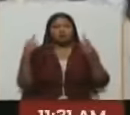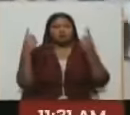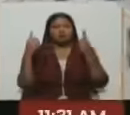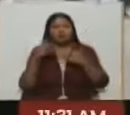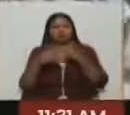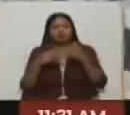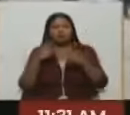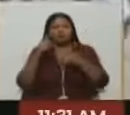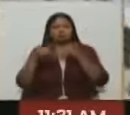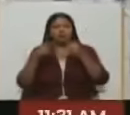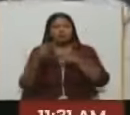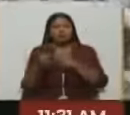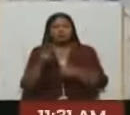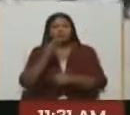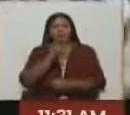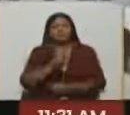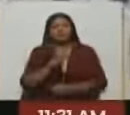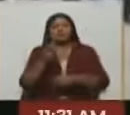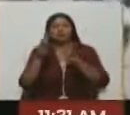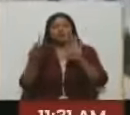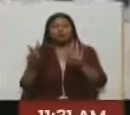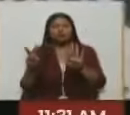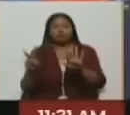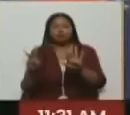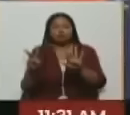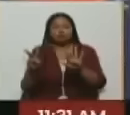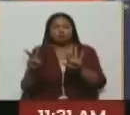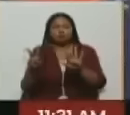el próximo 28. Y el mejor